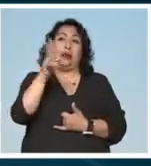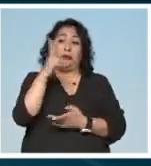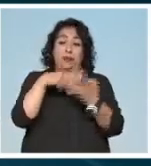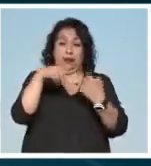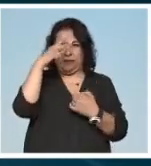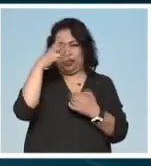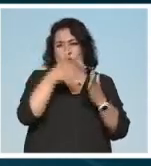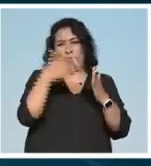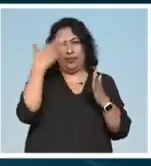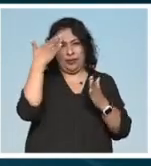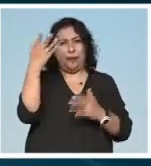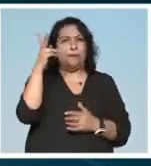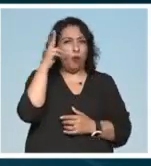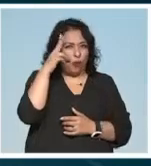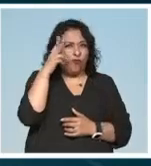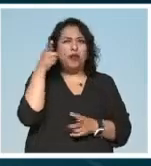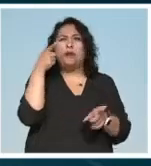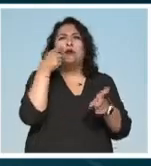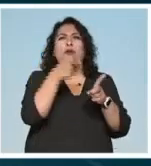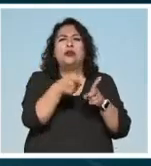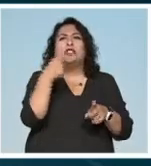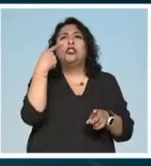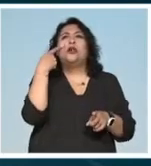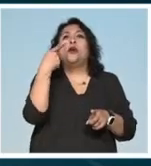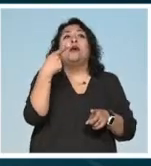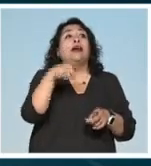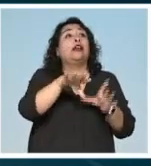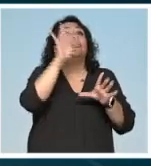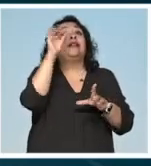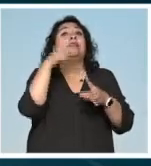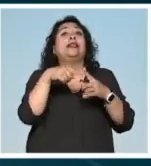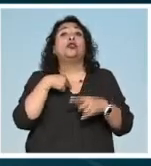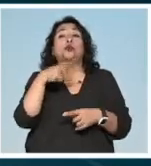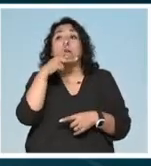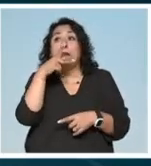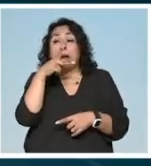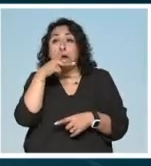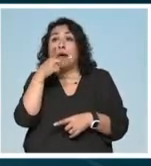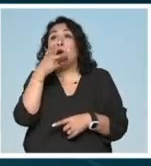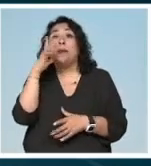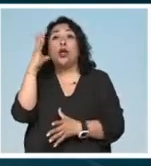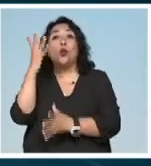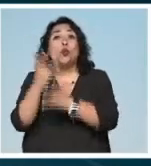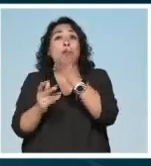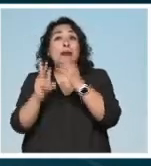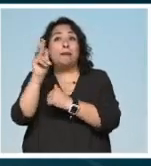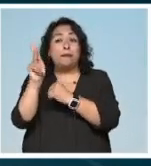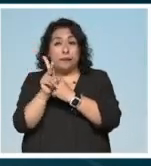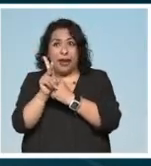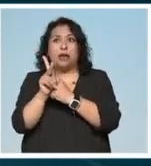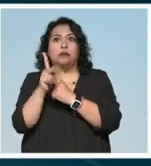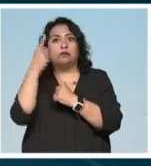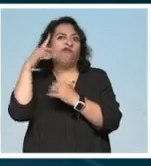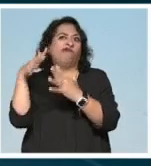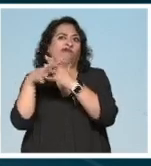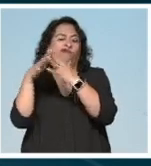durante el porfiriato con el propósito de encontrar a su padre, un combatiente que salió huyendo de su país.